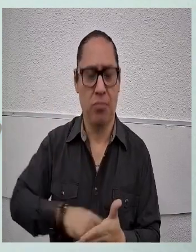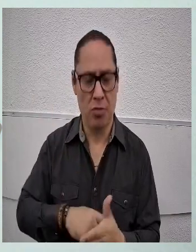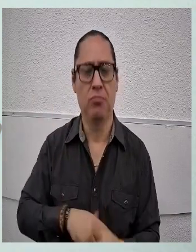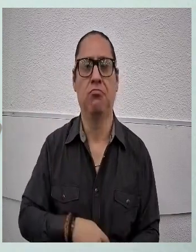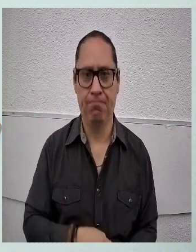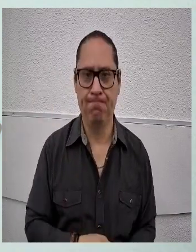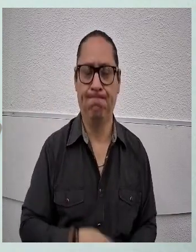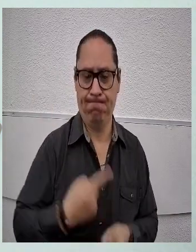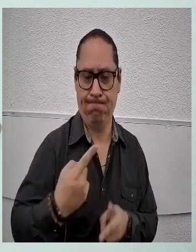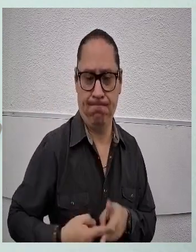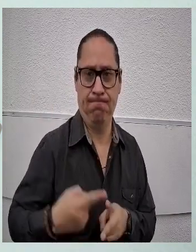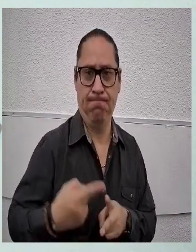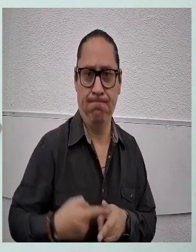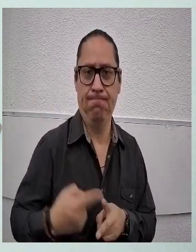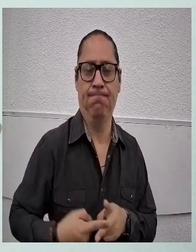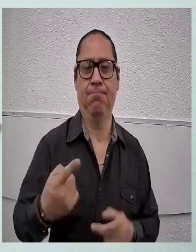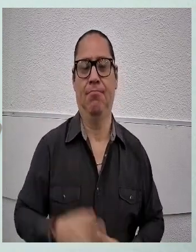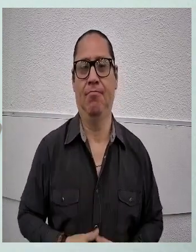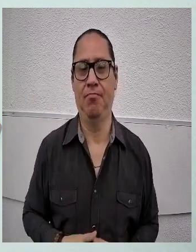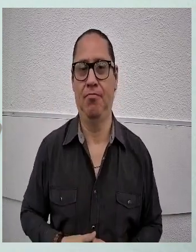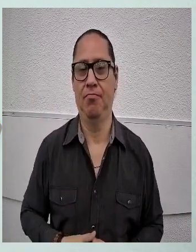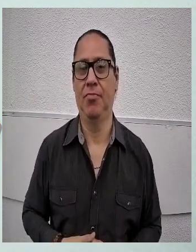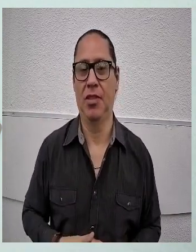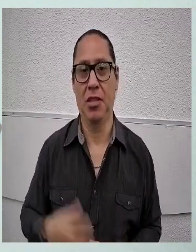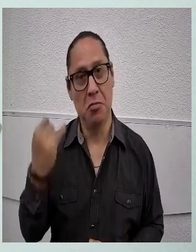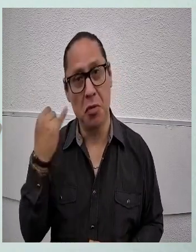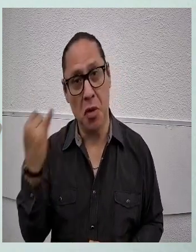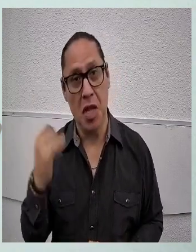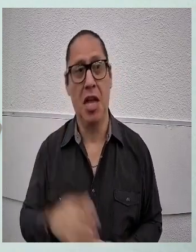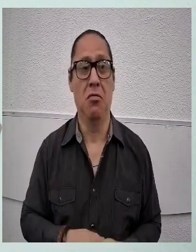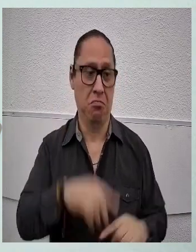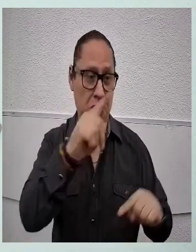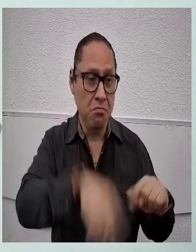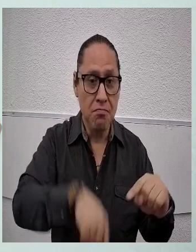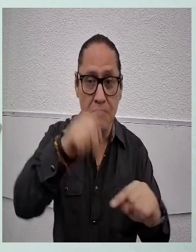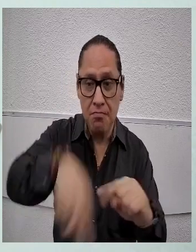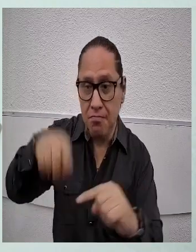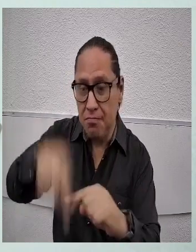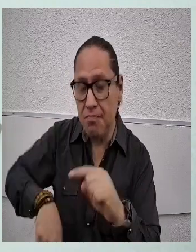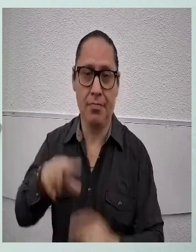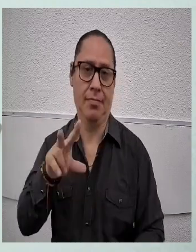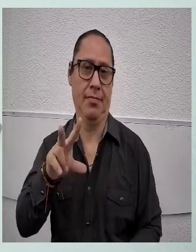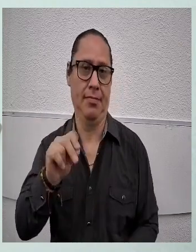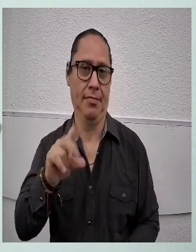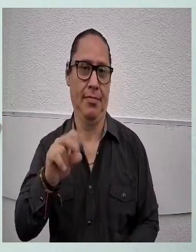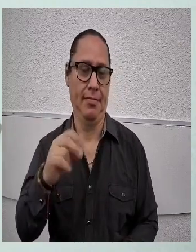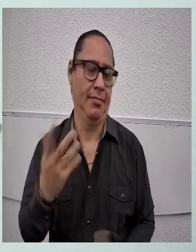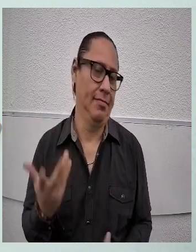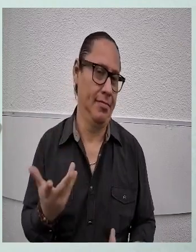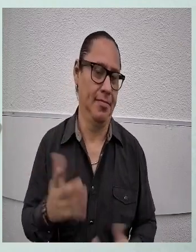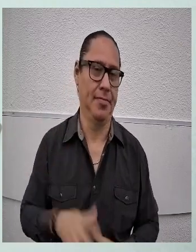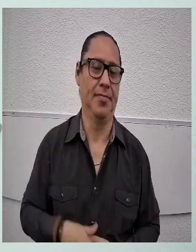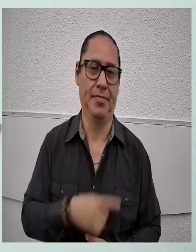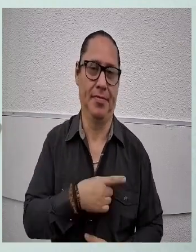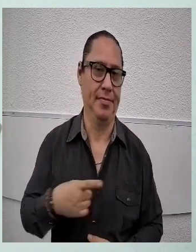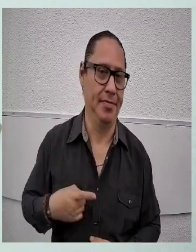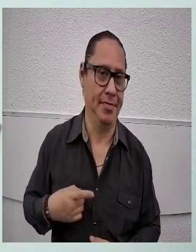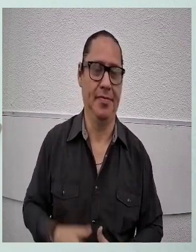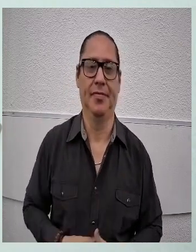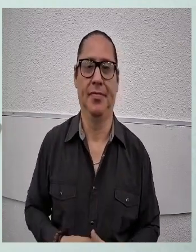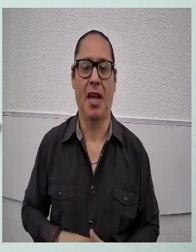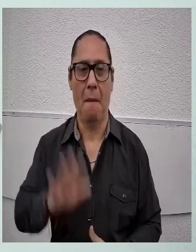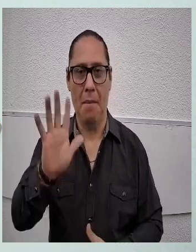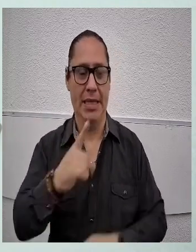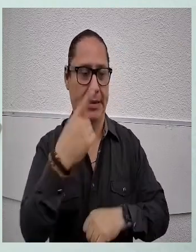cuentan lo que no cuenta es el abenson mismo Pues al no emitir nuestro voto le hacemos más